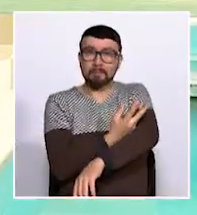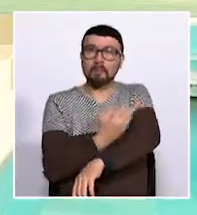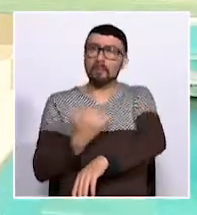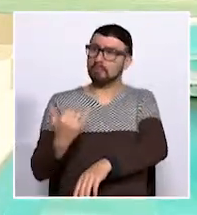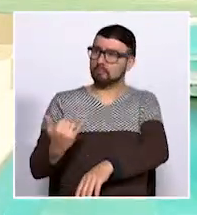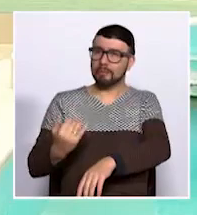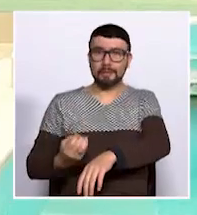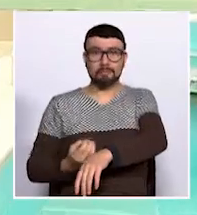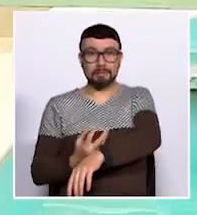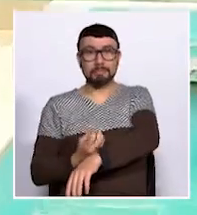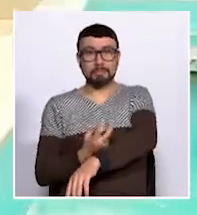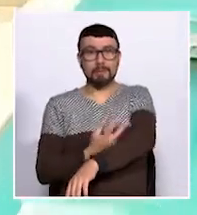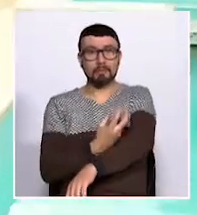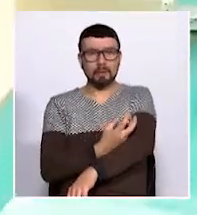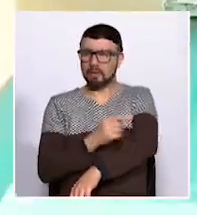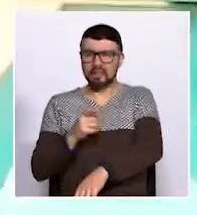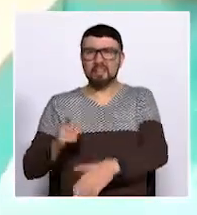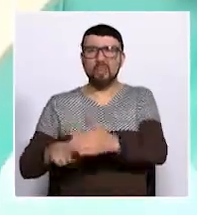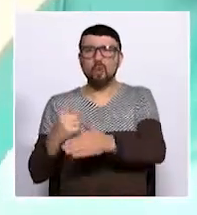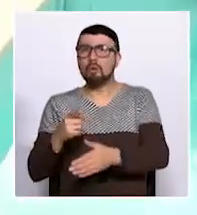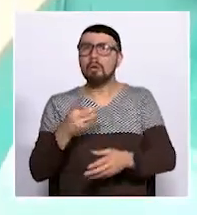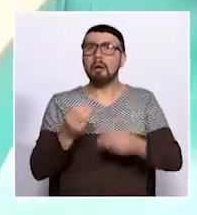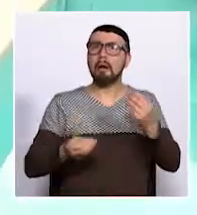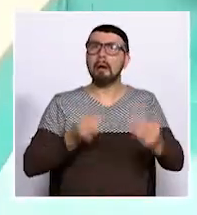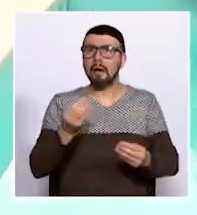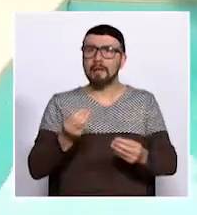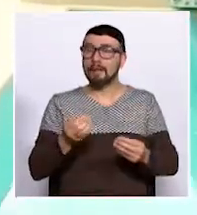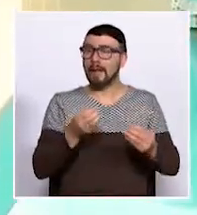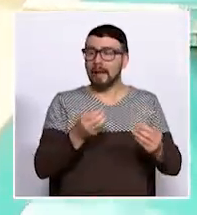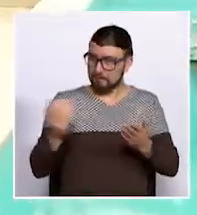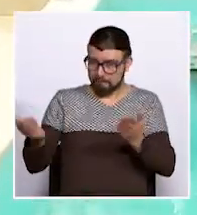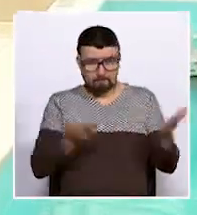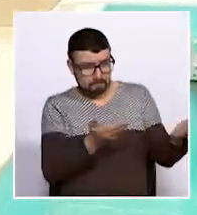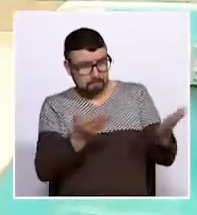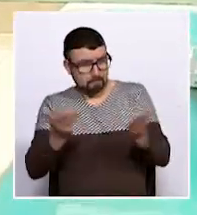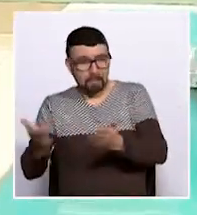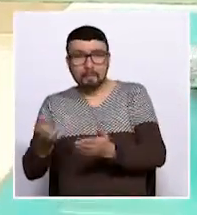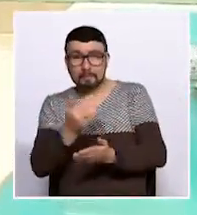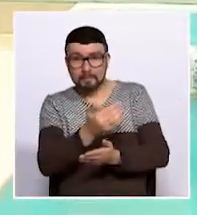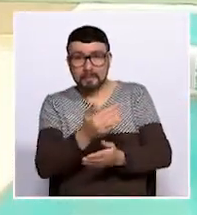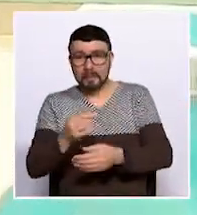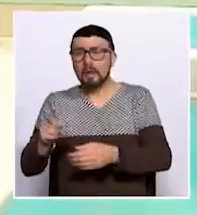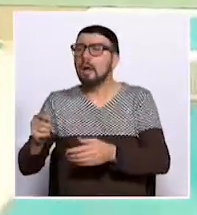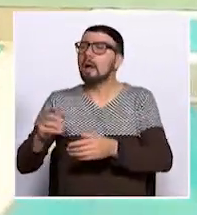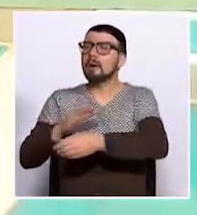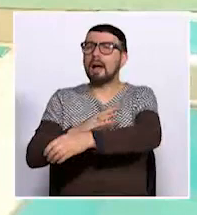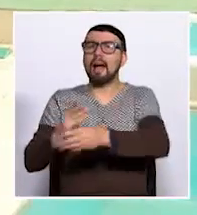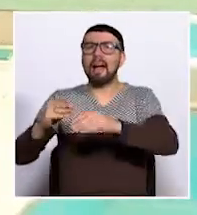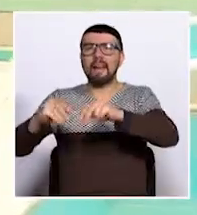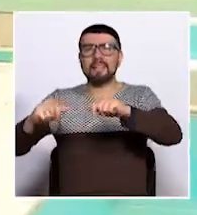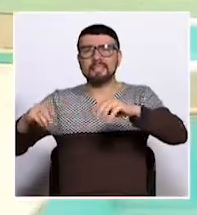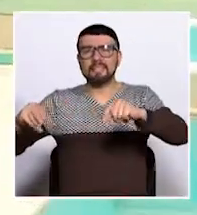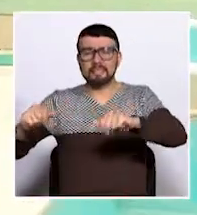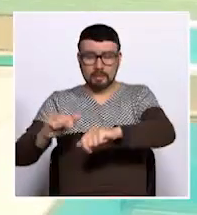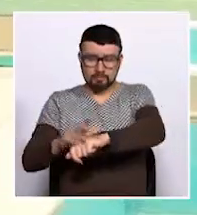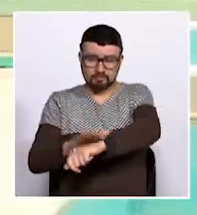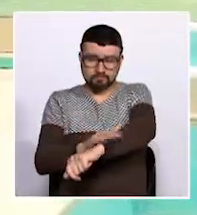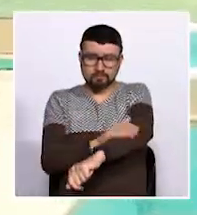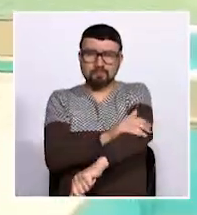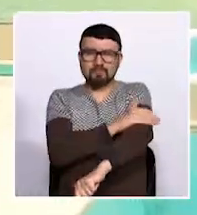eso, inmediatamente lo que hacemos es traer a las personas y aplicarles arcilla. Esta